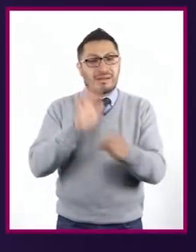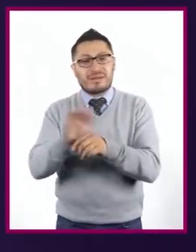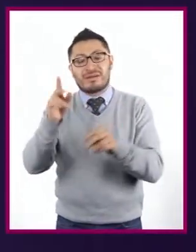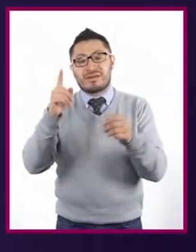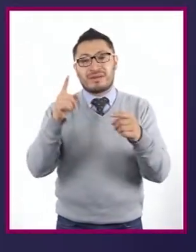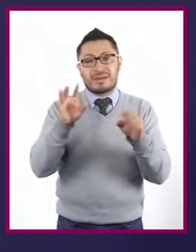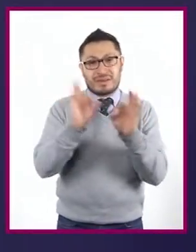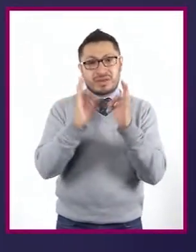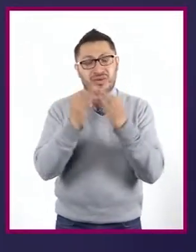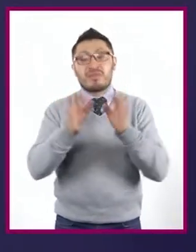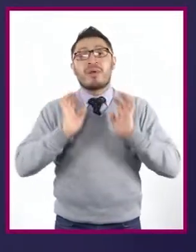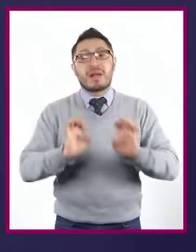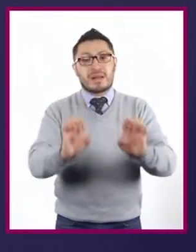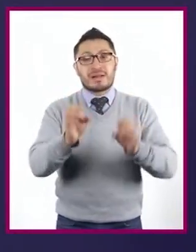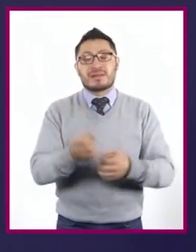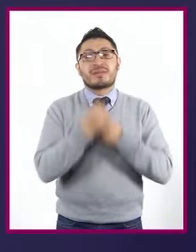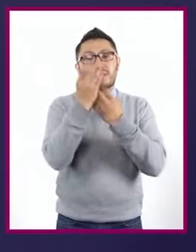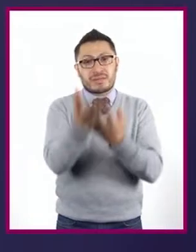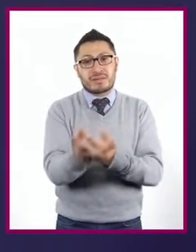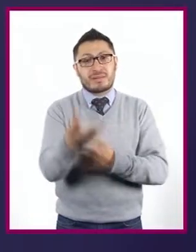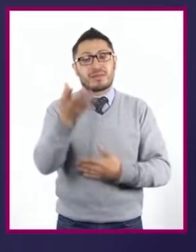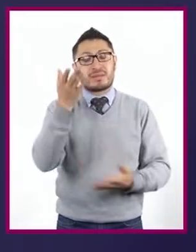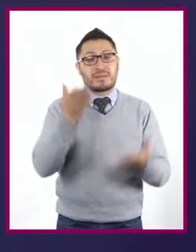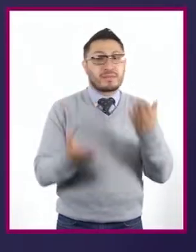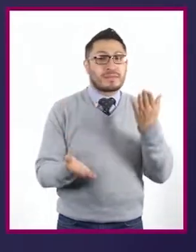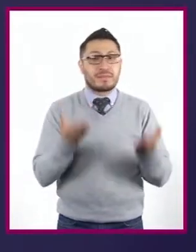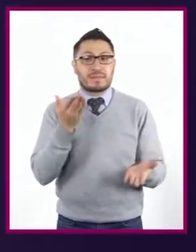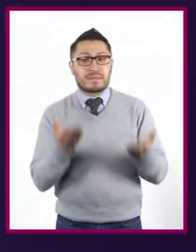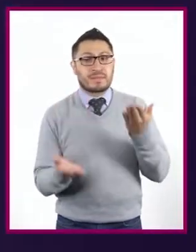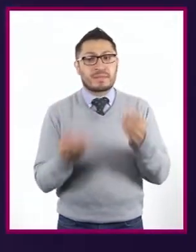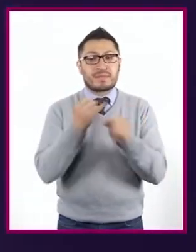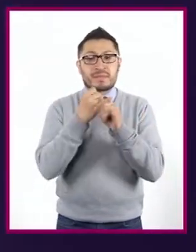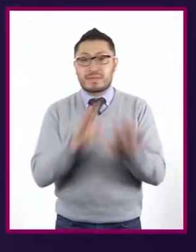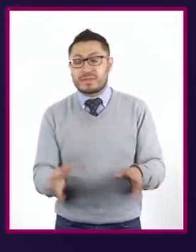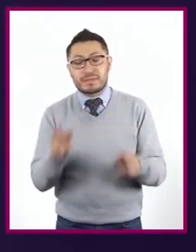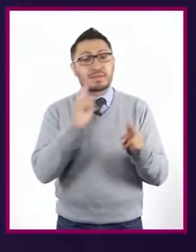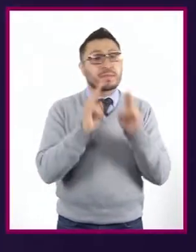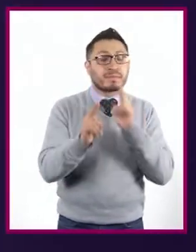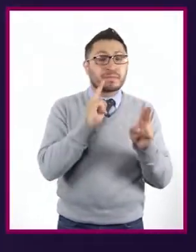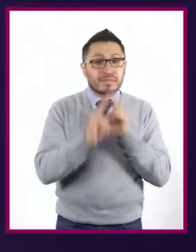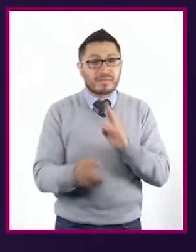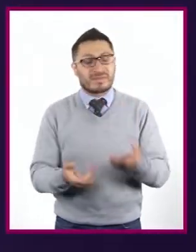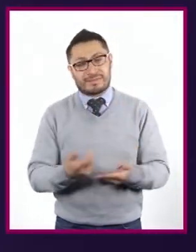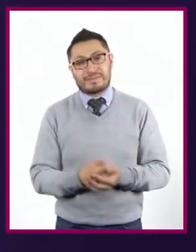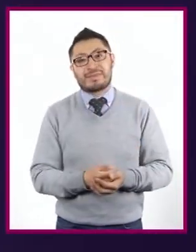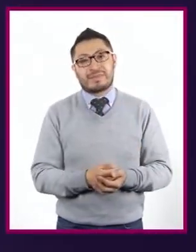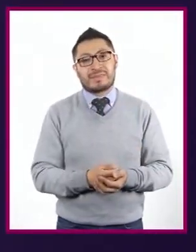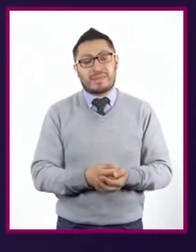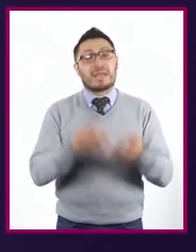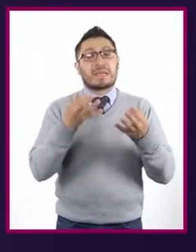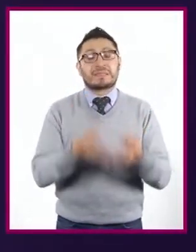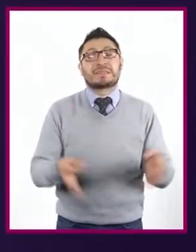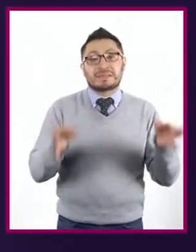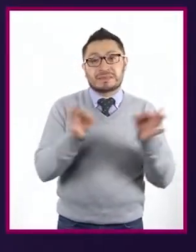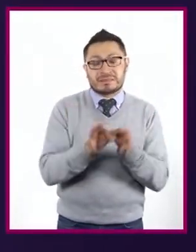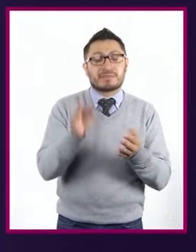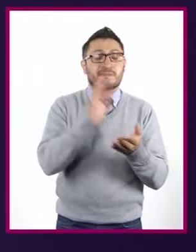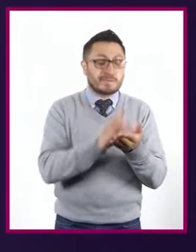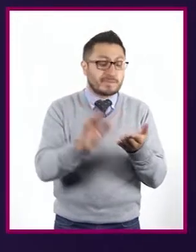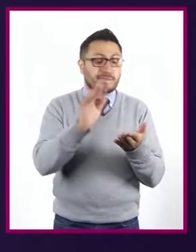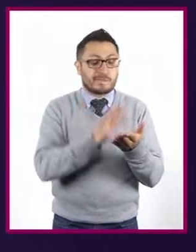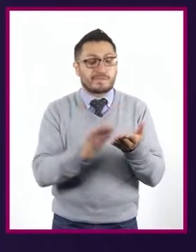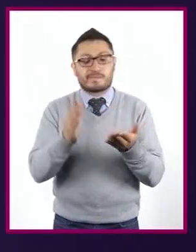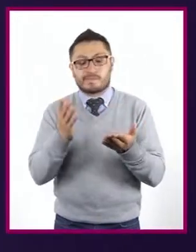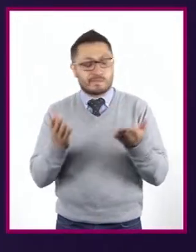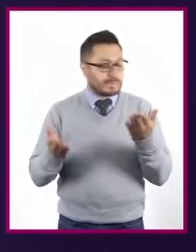la que se emite. Para comparar las notas informativas sobre una noticia, es indispensable leerlas